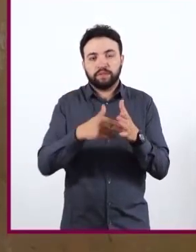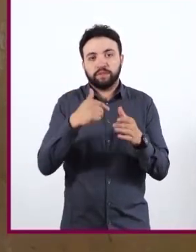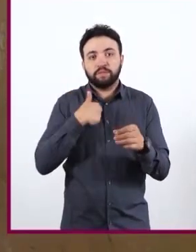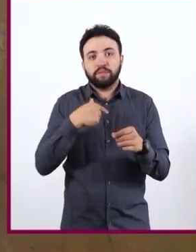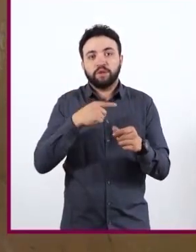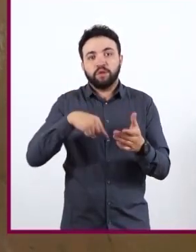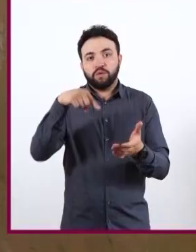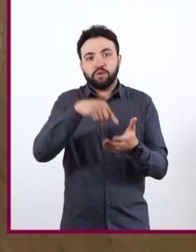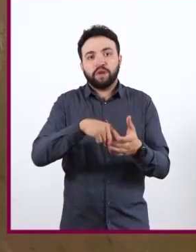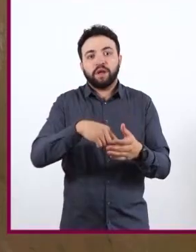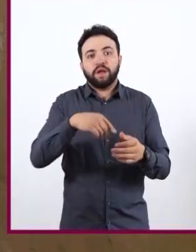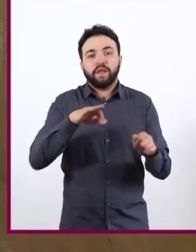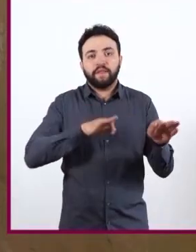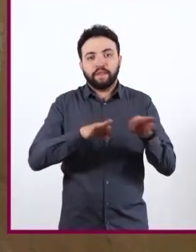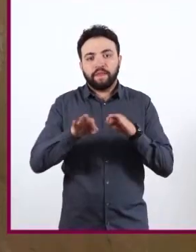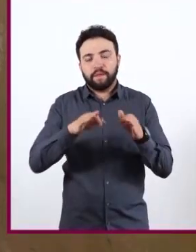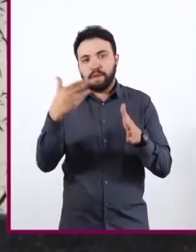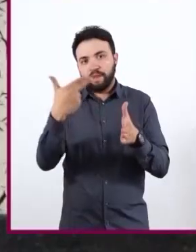mi taller.